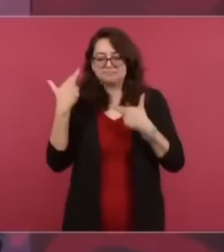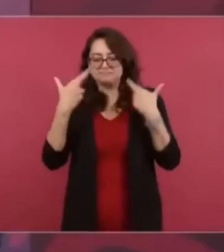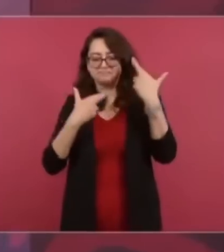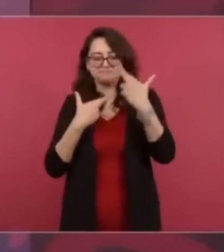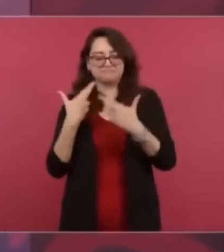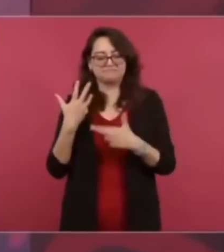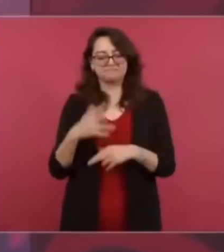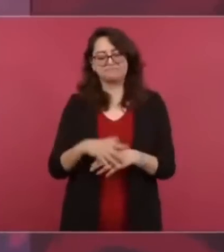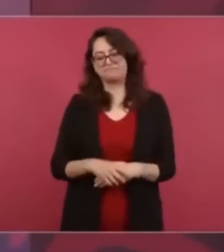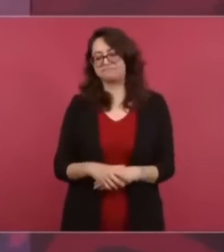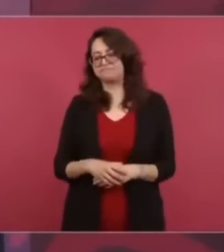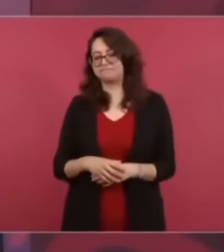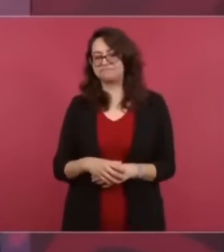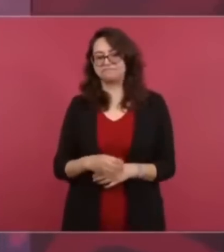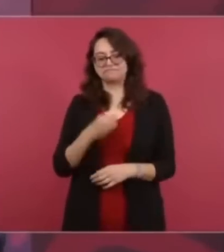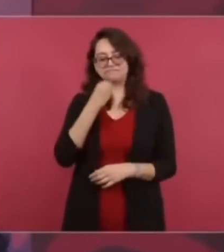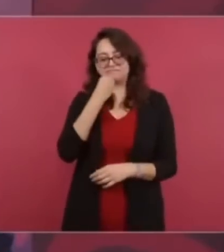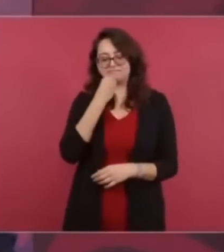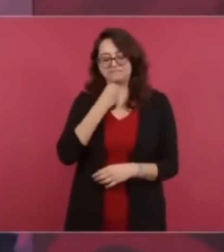y pierde el ministro.